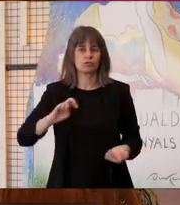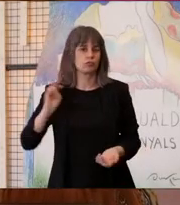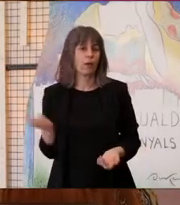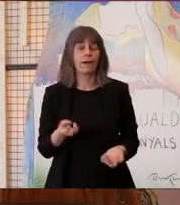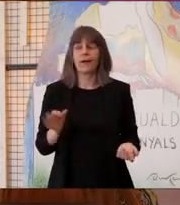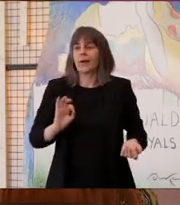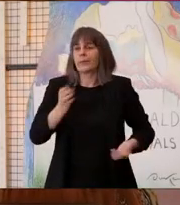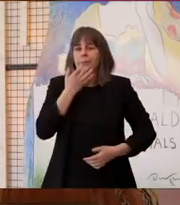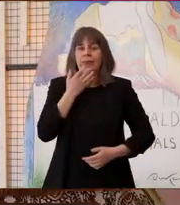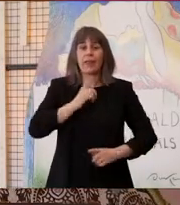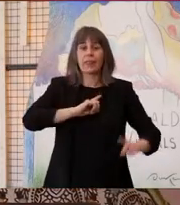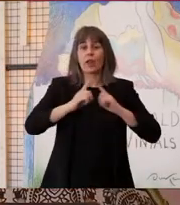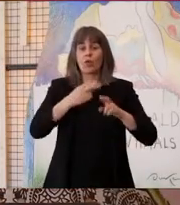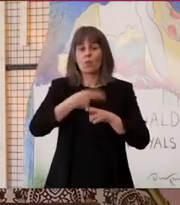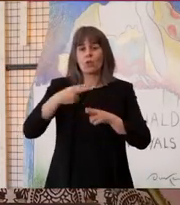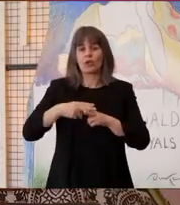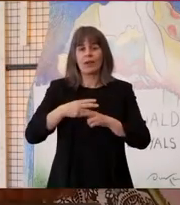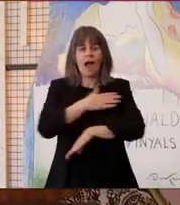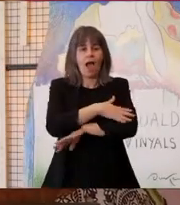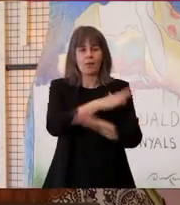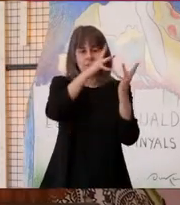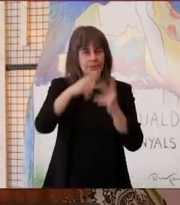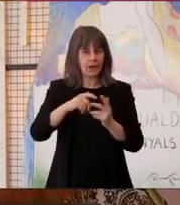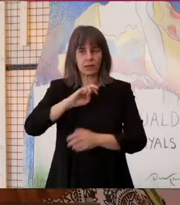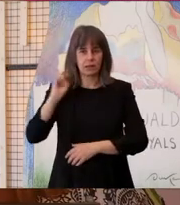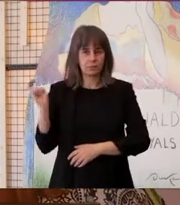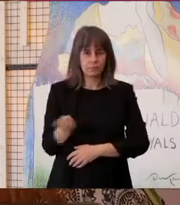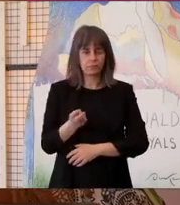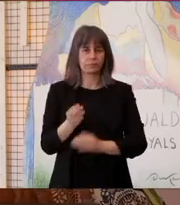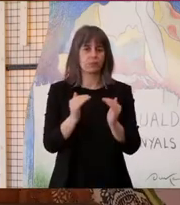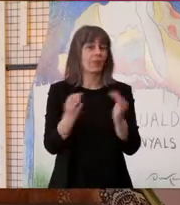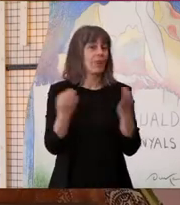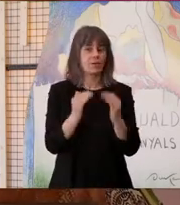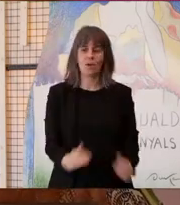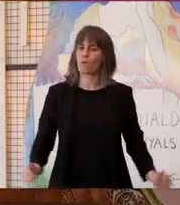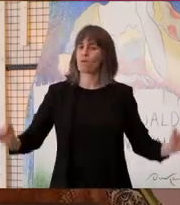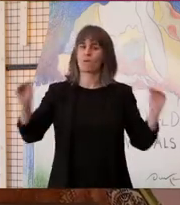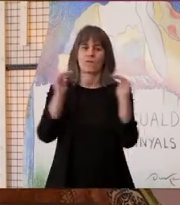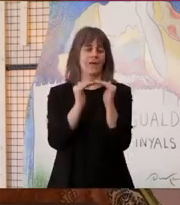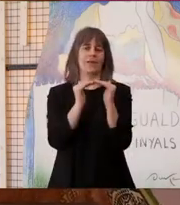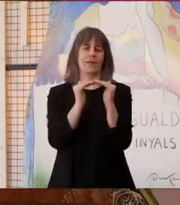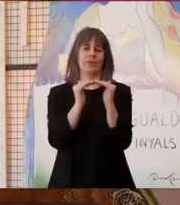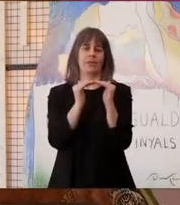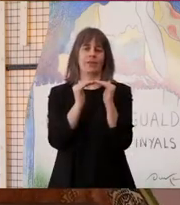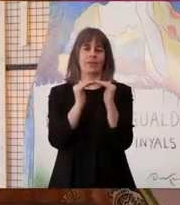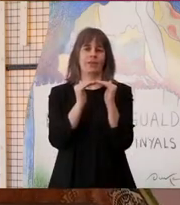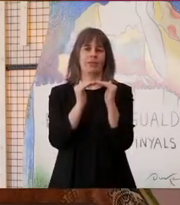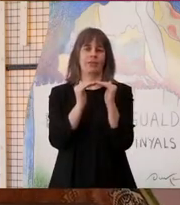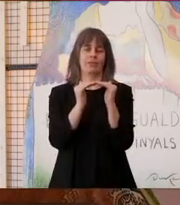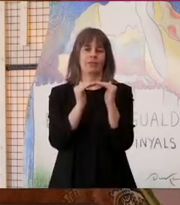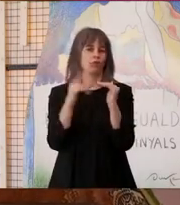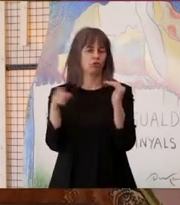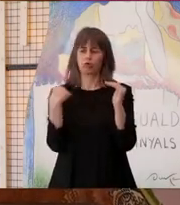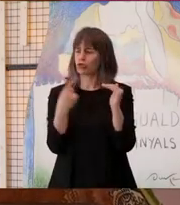dirección política y administrativa paritaria todo eso forma parte y por lo tanto